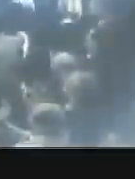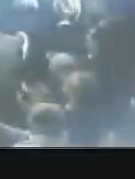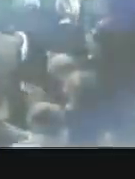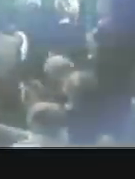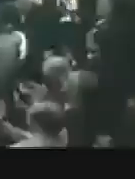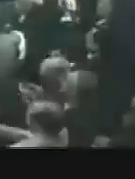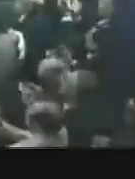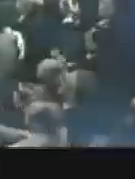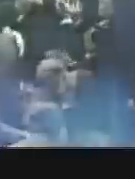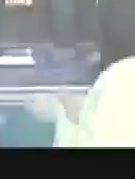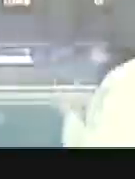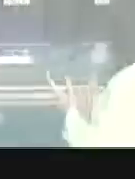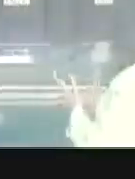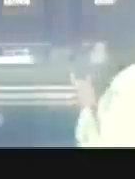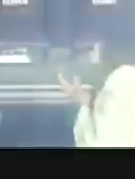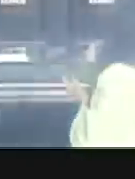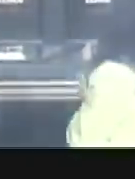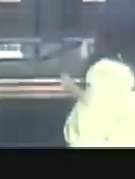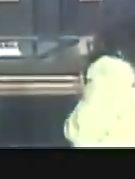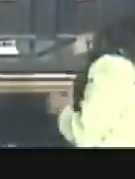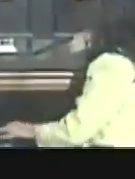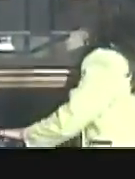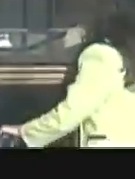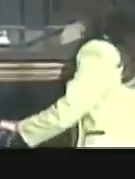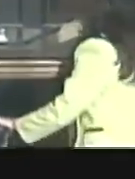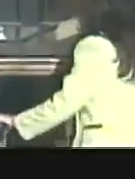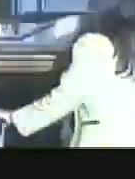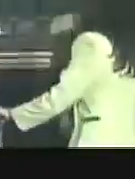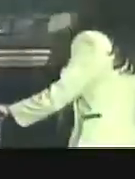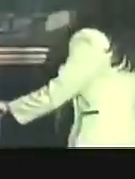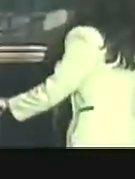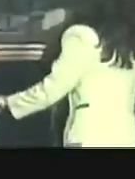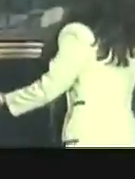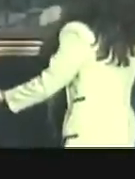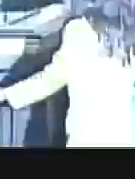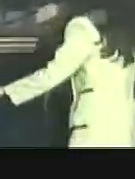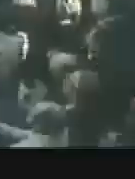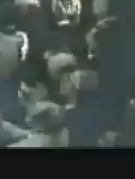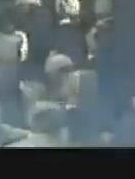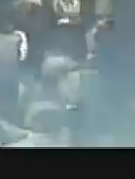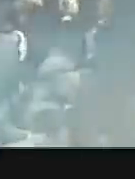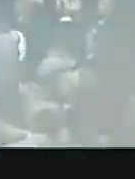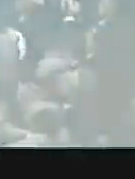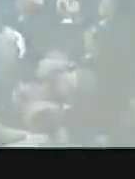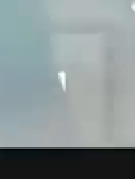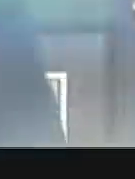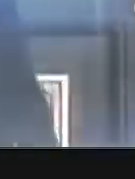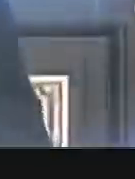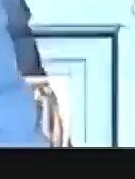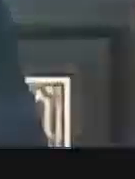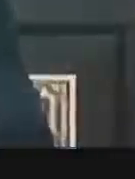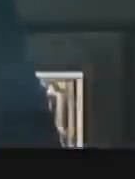abrazo bolivariano y vamos pues por los caminos. Vacilar es perdernos.